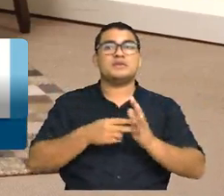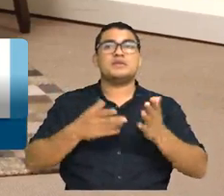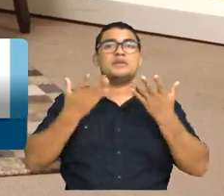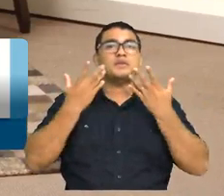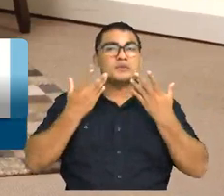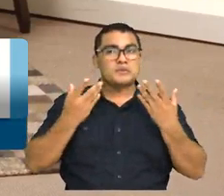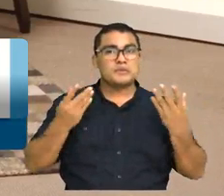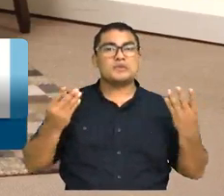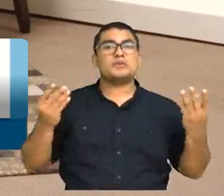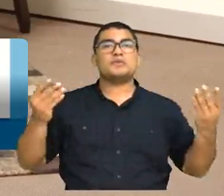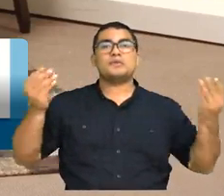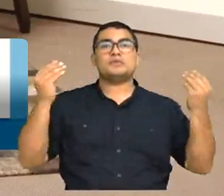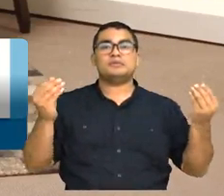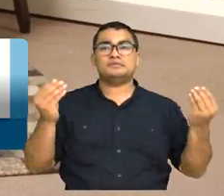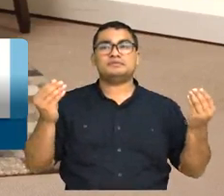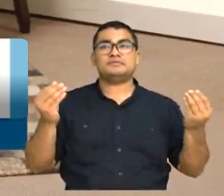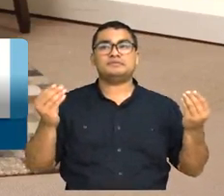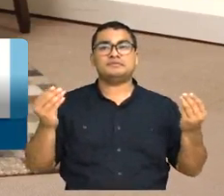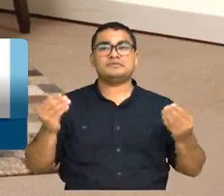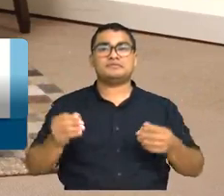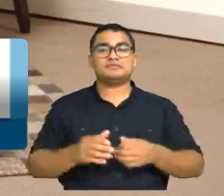nosotros sudamos...